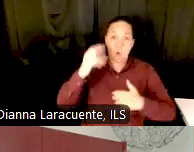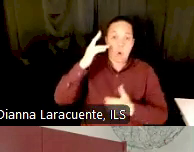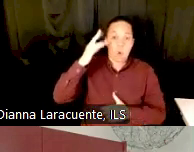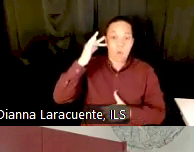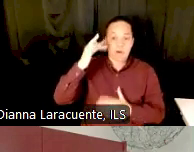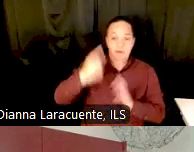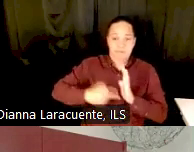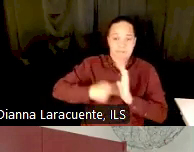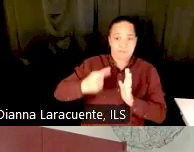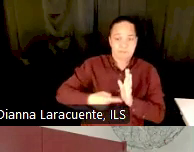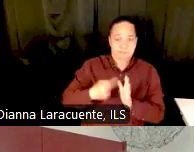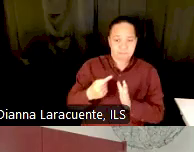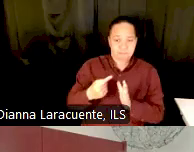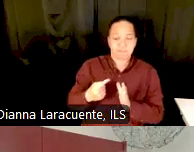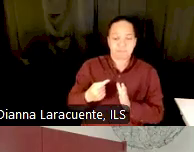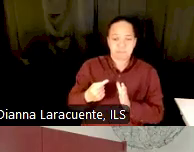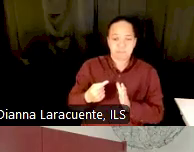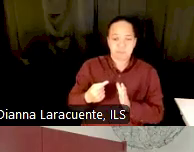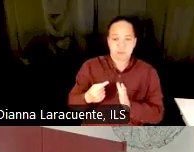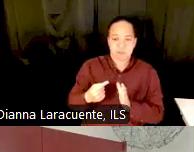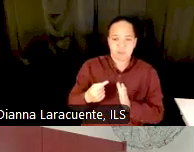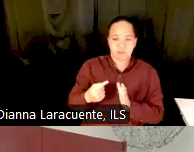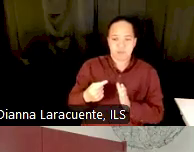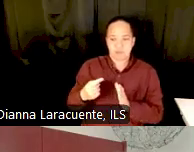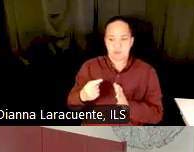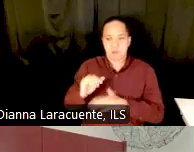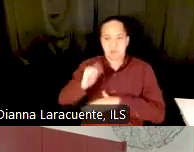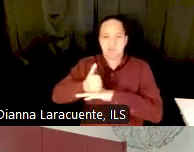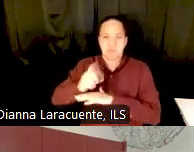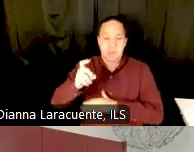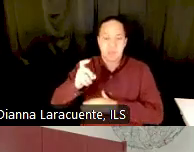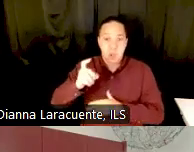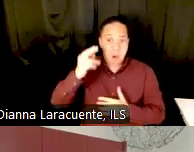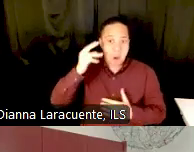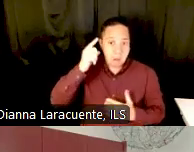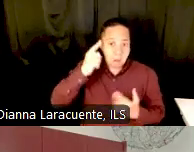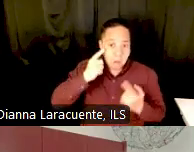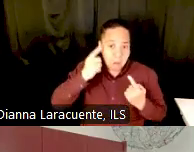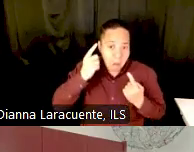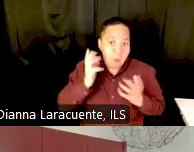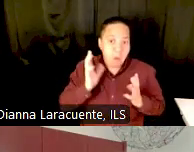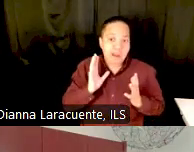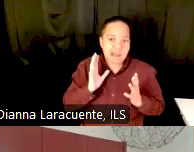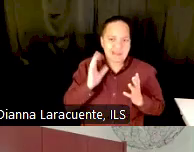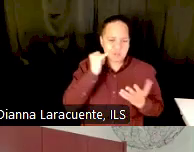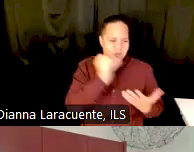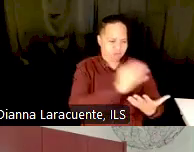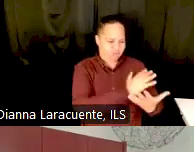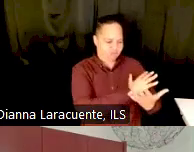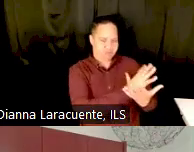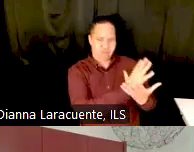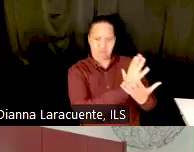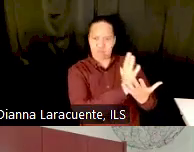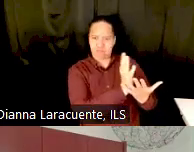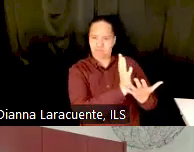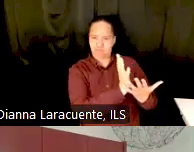ocasiones se llegan a diagnósticos de presunción sin considerar todo el espectro,